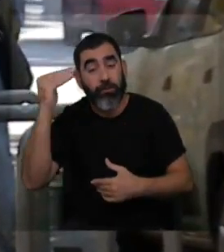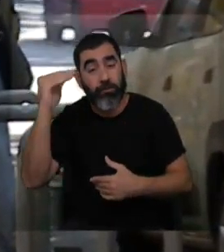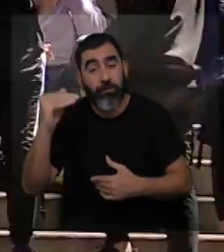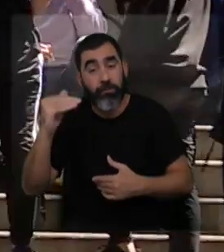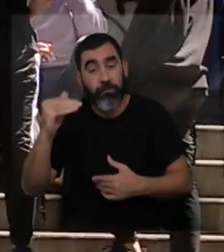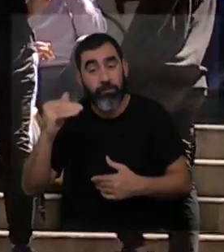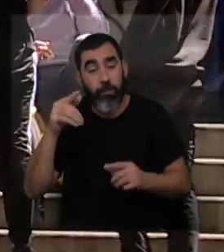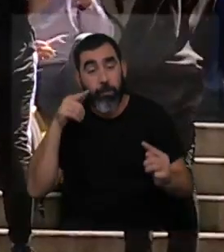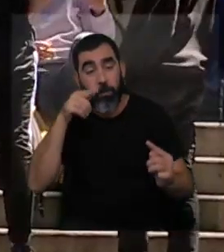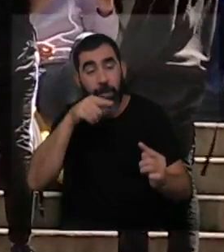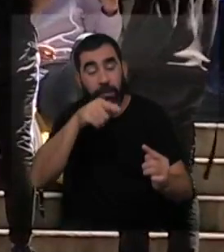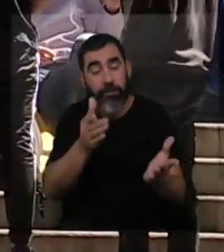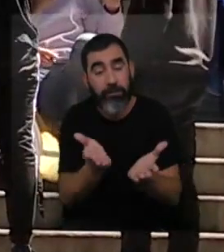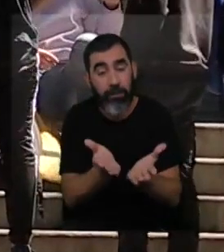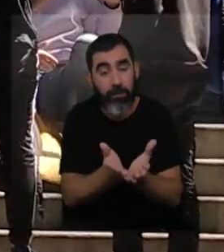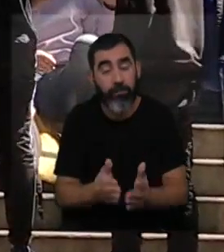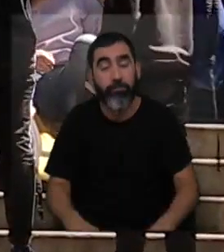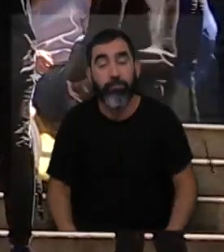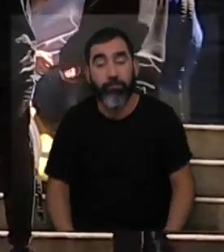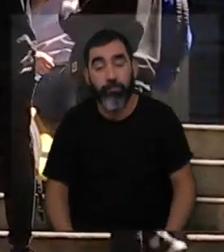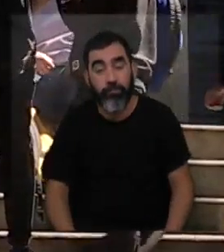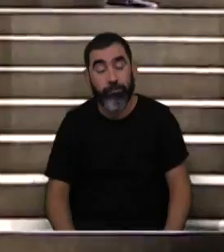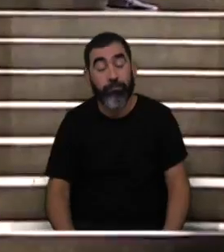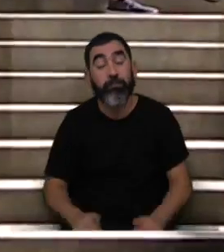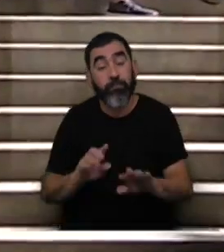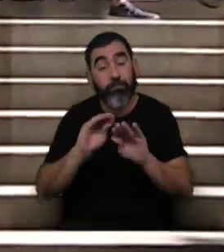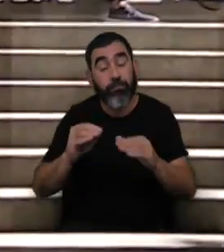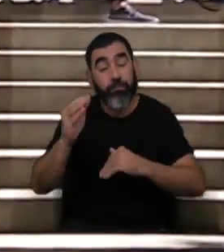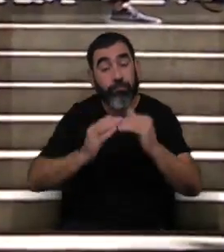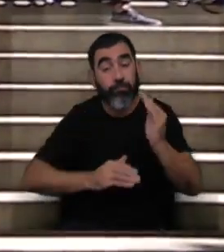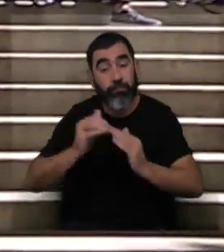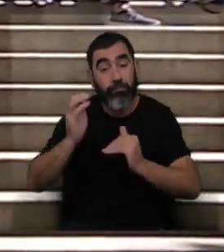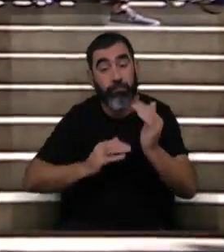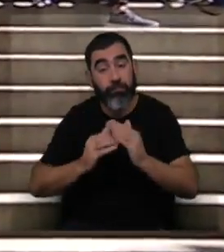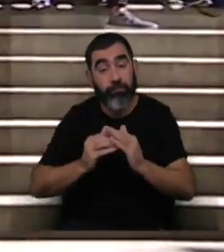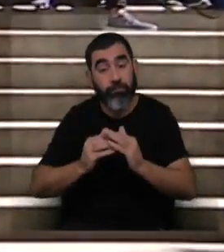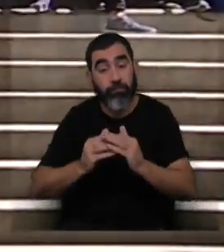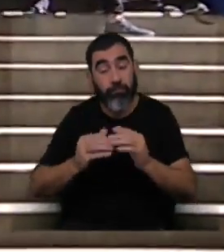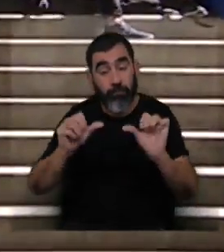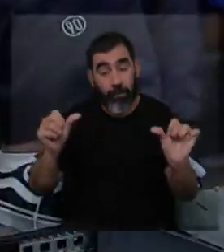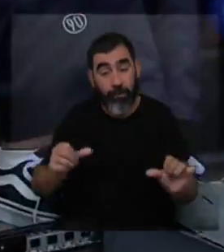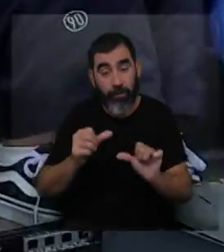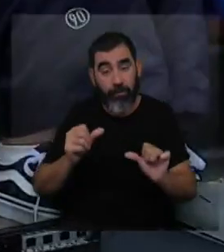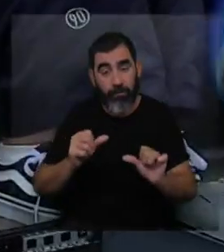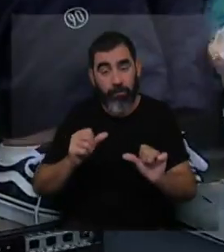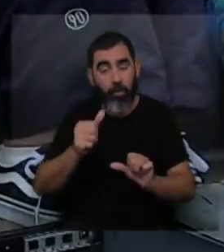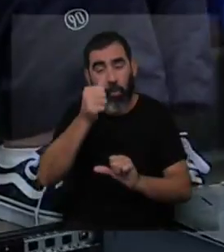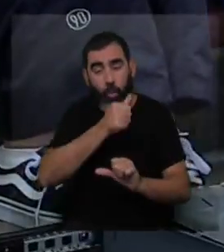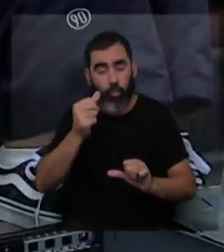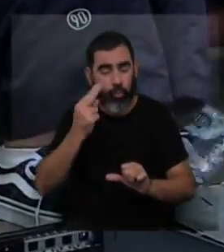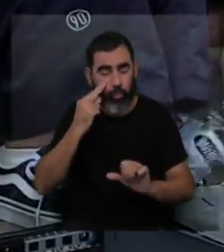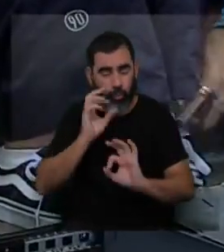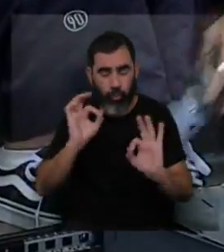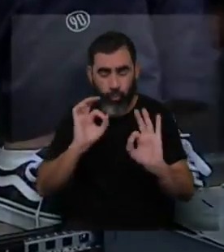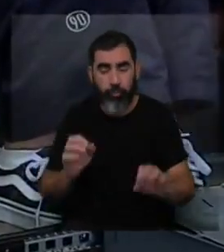es de perseguir a los estudiantes. Además advierten que las obras edilicias que se están llevando adelante no resuelven el problema